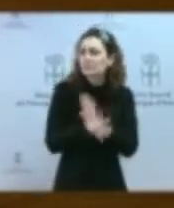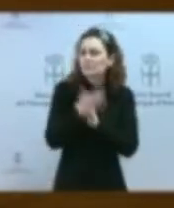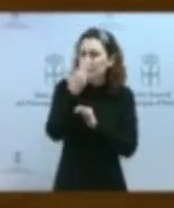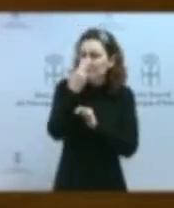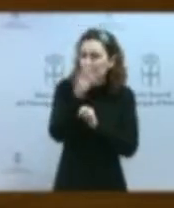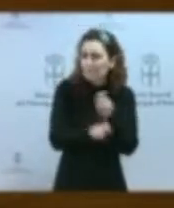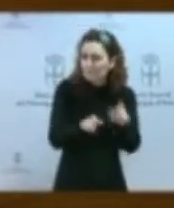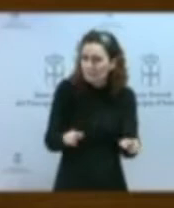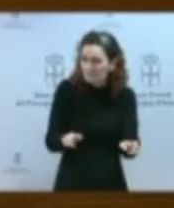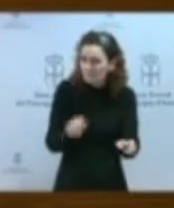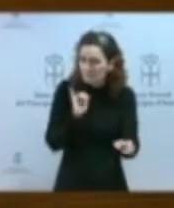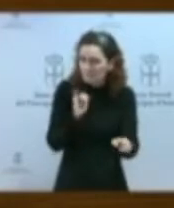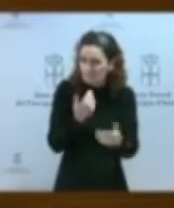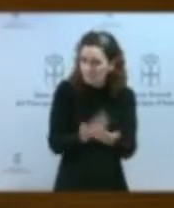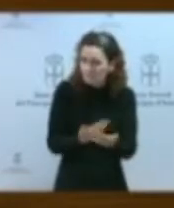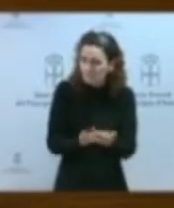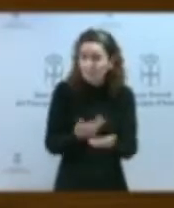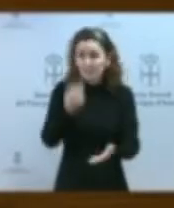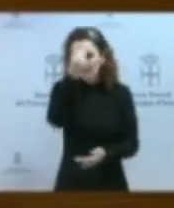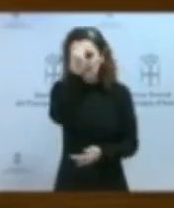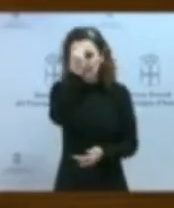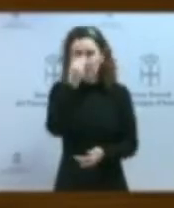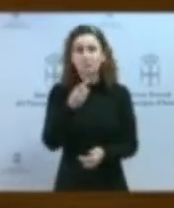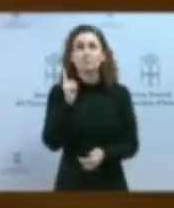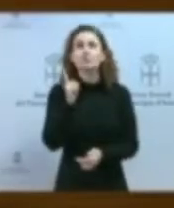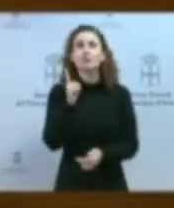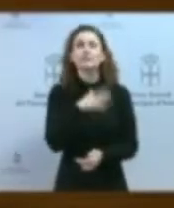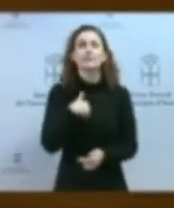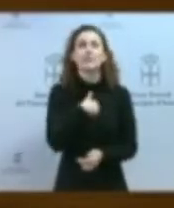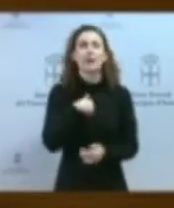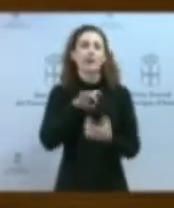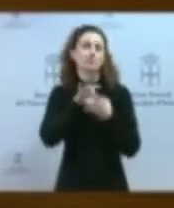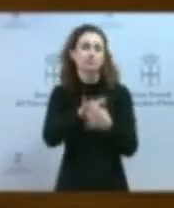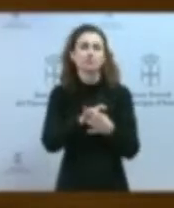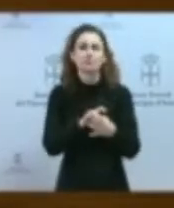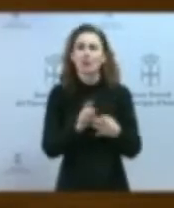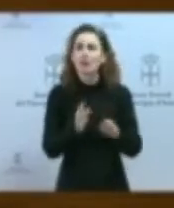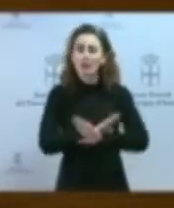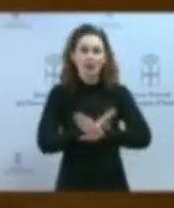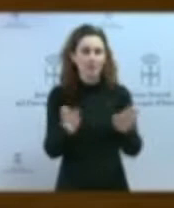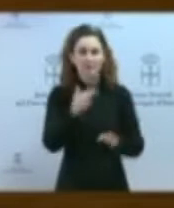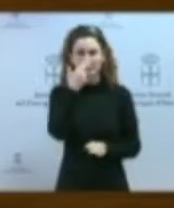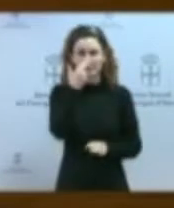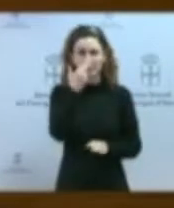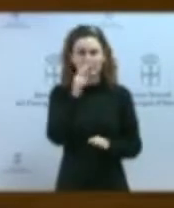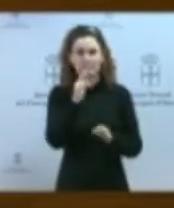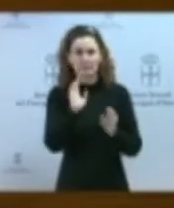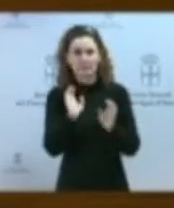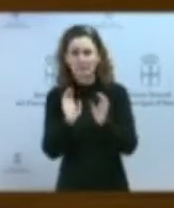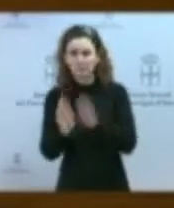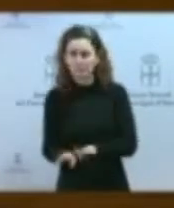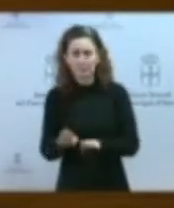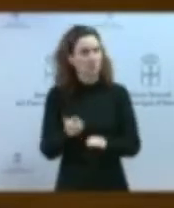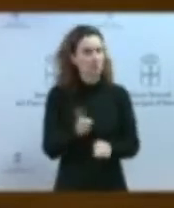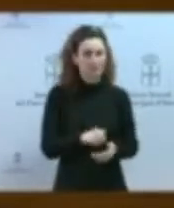ser, de hecho, nuestra única función. Representar intereses de la ciudadanía y no intereses de partido, ¿no? Y ese acuerdo con la ciudadanía es el acuerdo